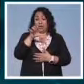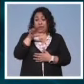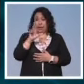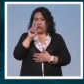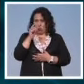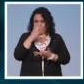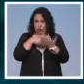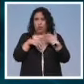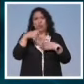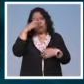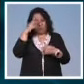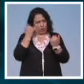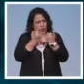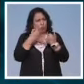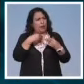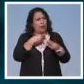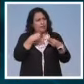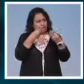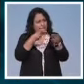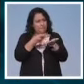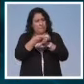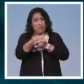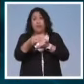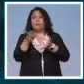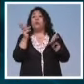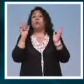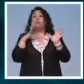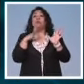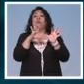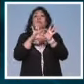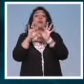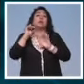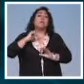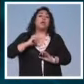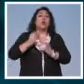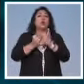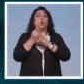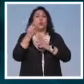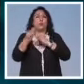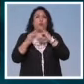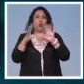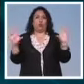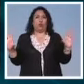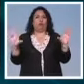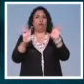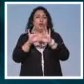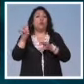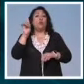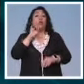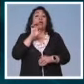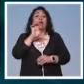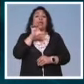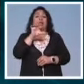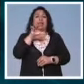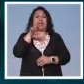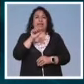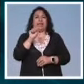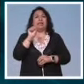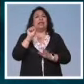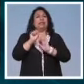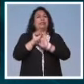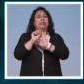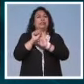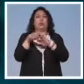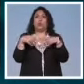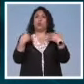premio a todo México. Elena une al viejo y el nuevo mundo, y Elena es uno de los símbolos, una mujer símbolo